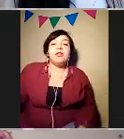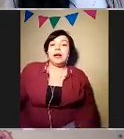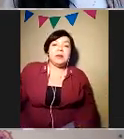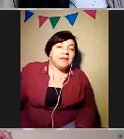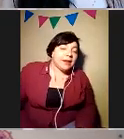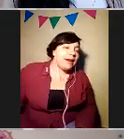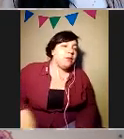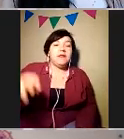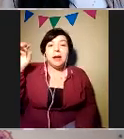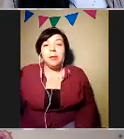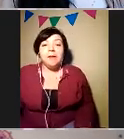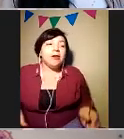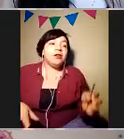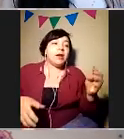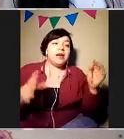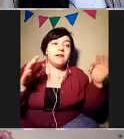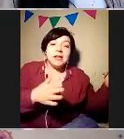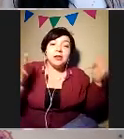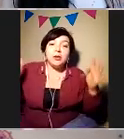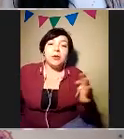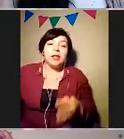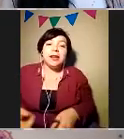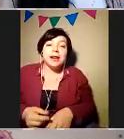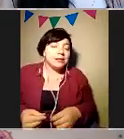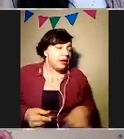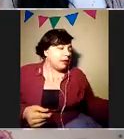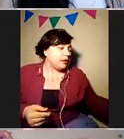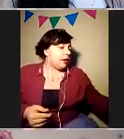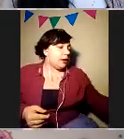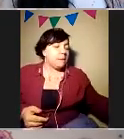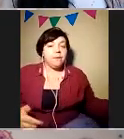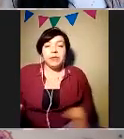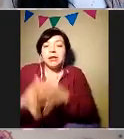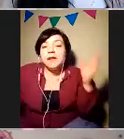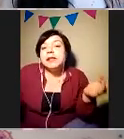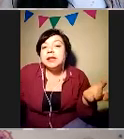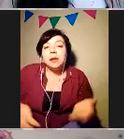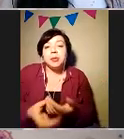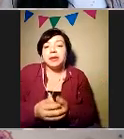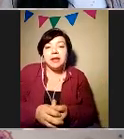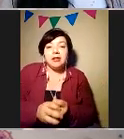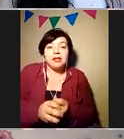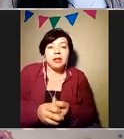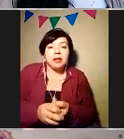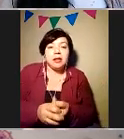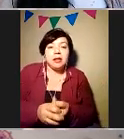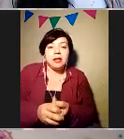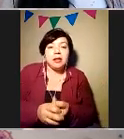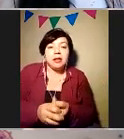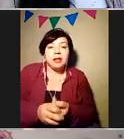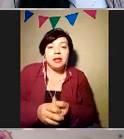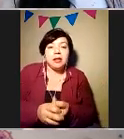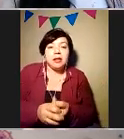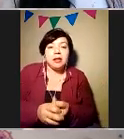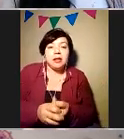diseño más marcado, realmente veíamos más flores, ahí había ciertos grupos de entregas de estas nuevas tendencias por parte de los